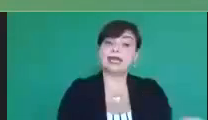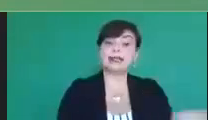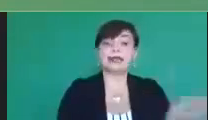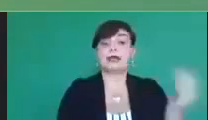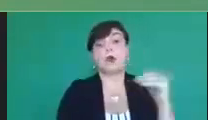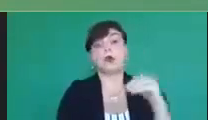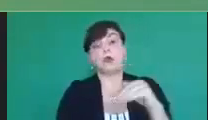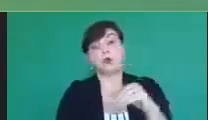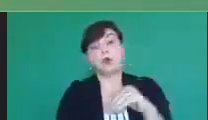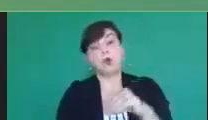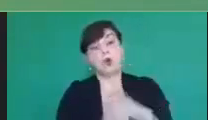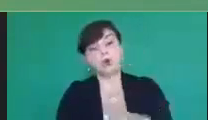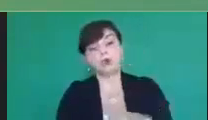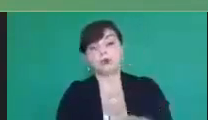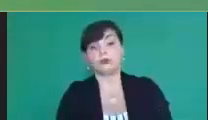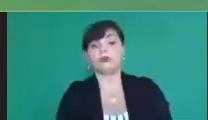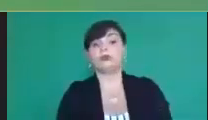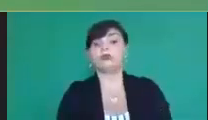a un